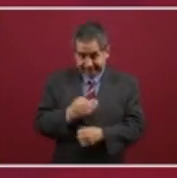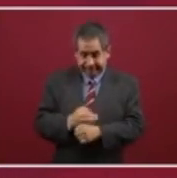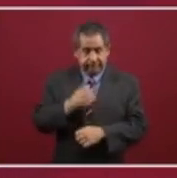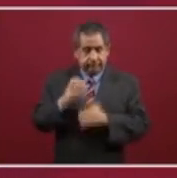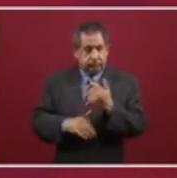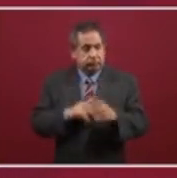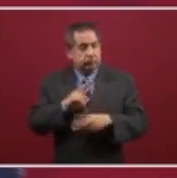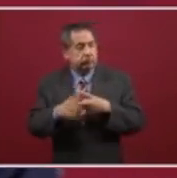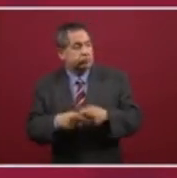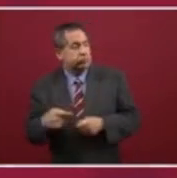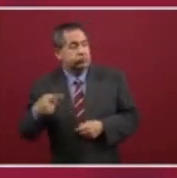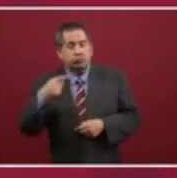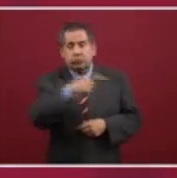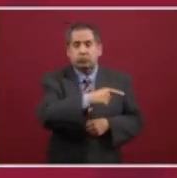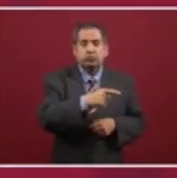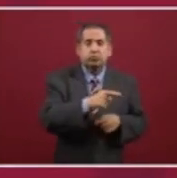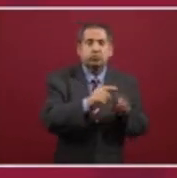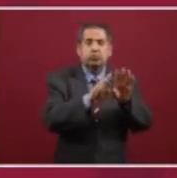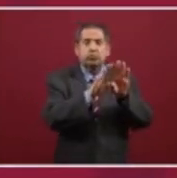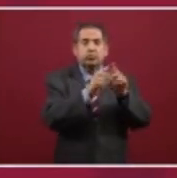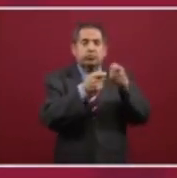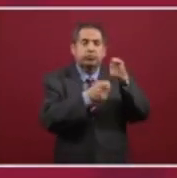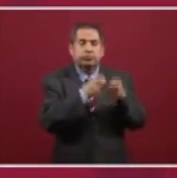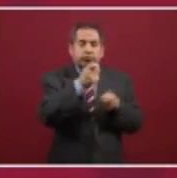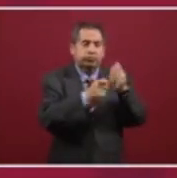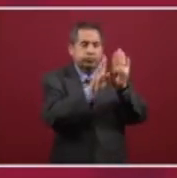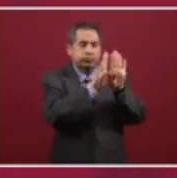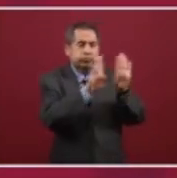develar una placa de